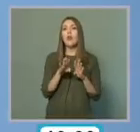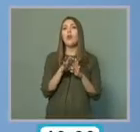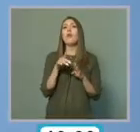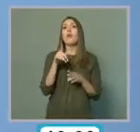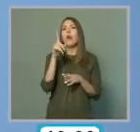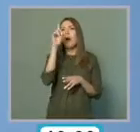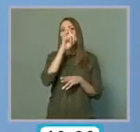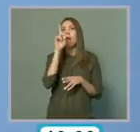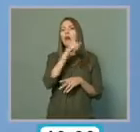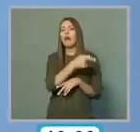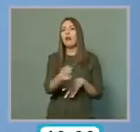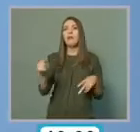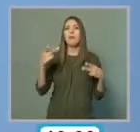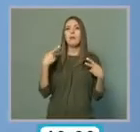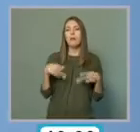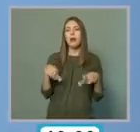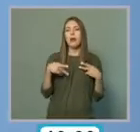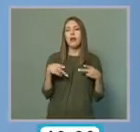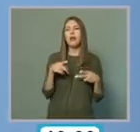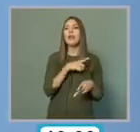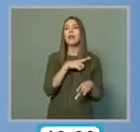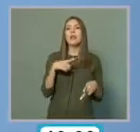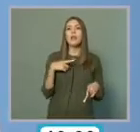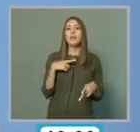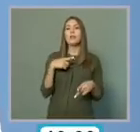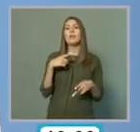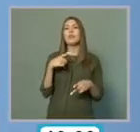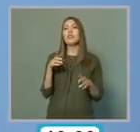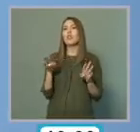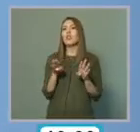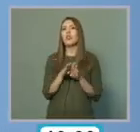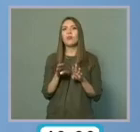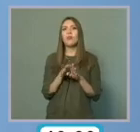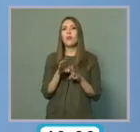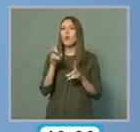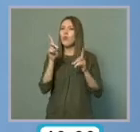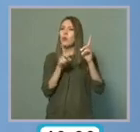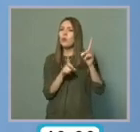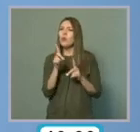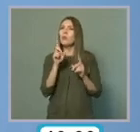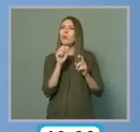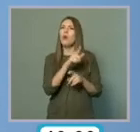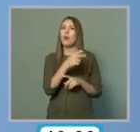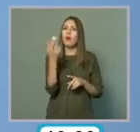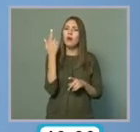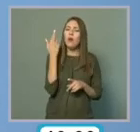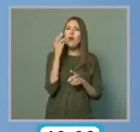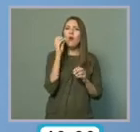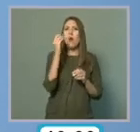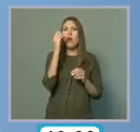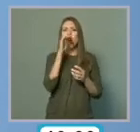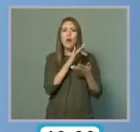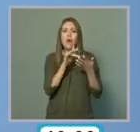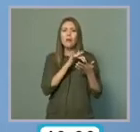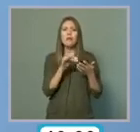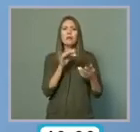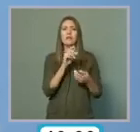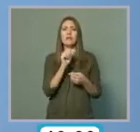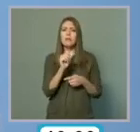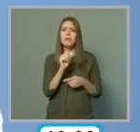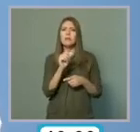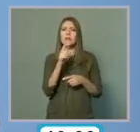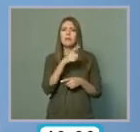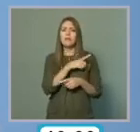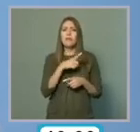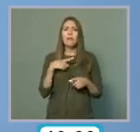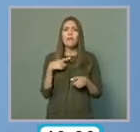justamente con necesitamos ser más incrédulos. Necesitamos dudar de lo que escuchamos y debemos incorporar a